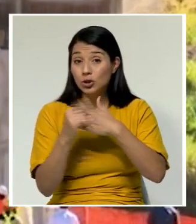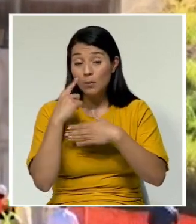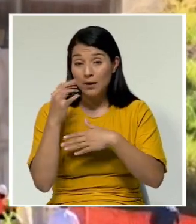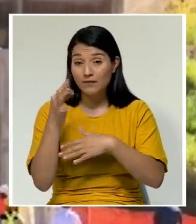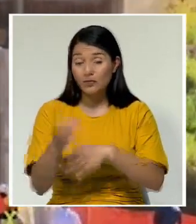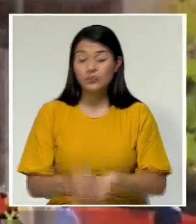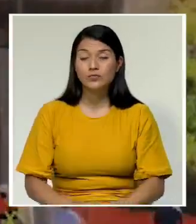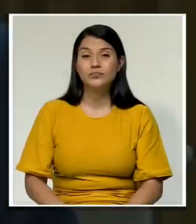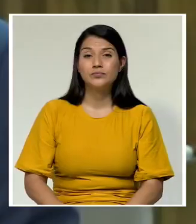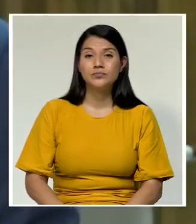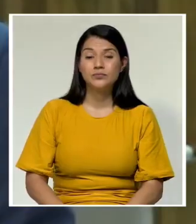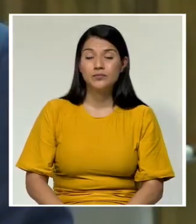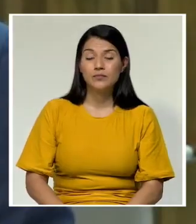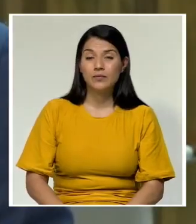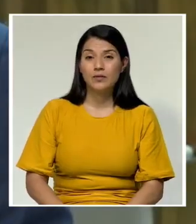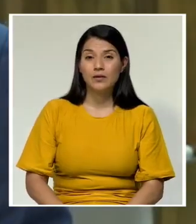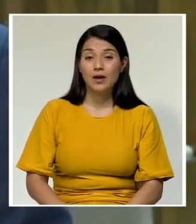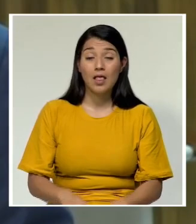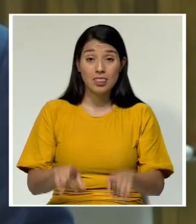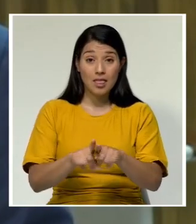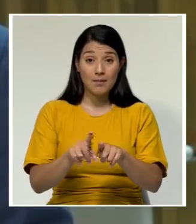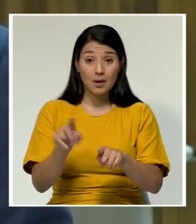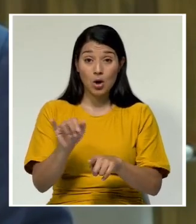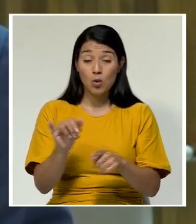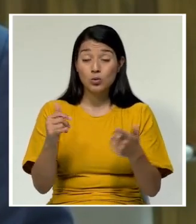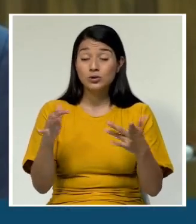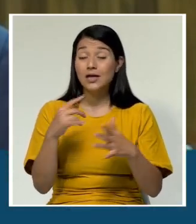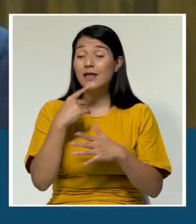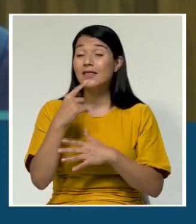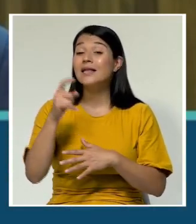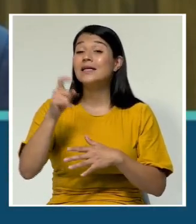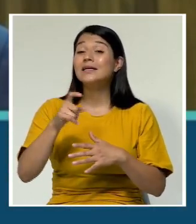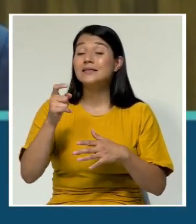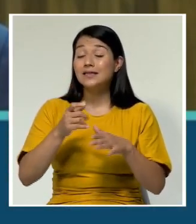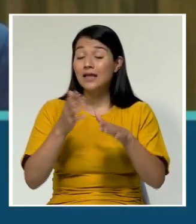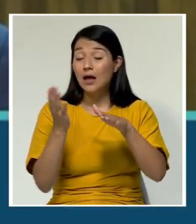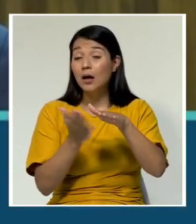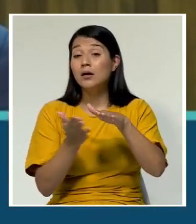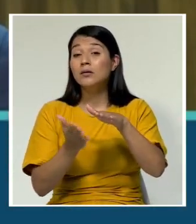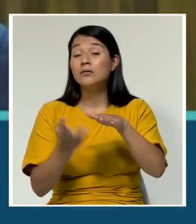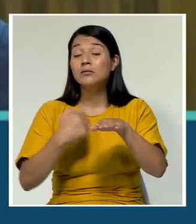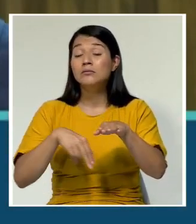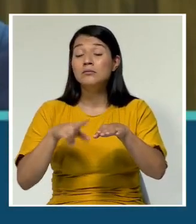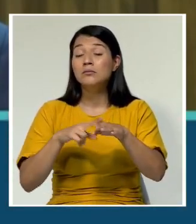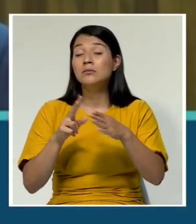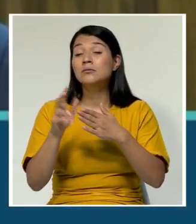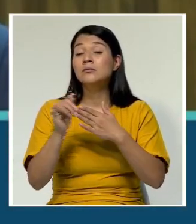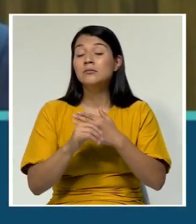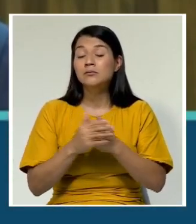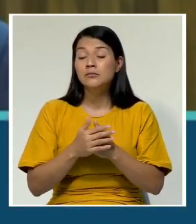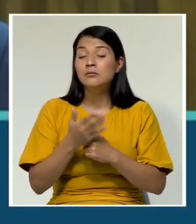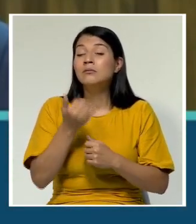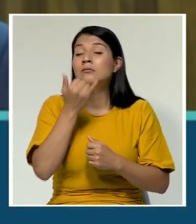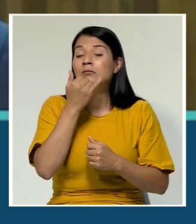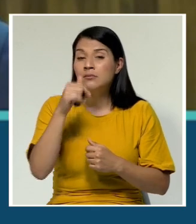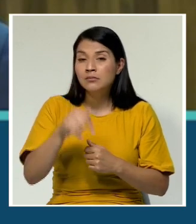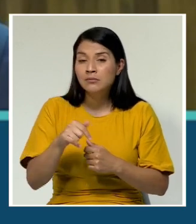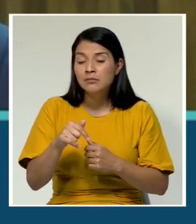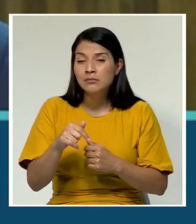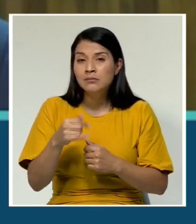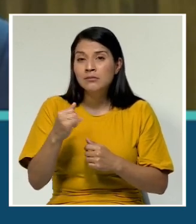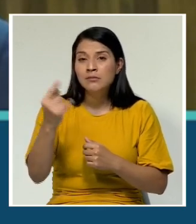4 y Atillo 8, así como un túnel de 2 carriles en Atillo 6, San José San Ramón, el lote 2, el puente sobre el